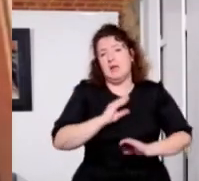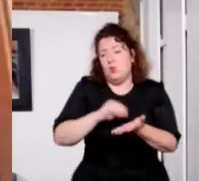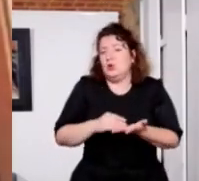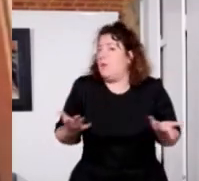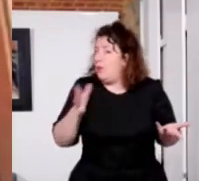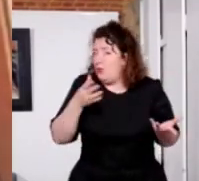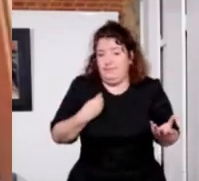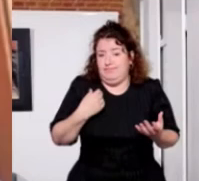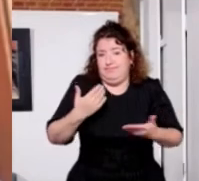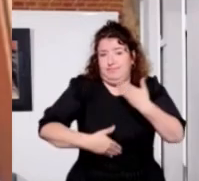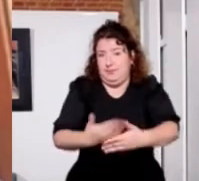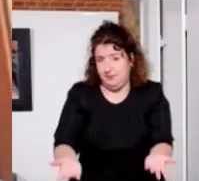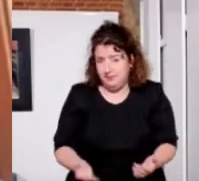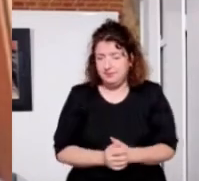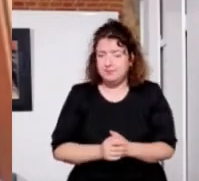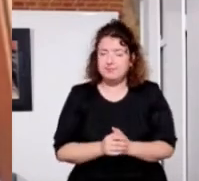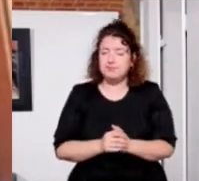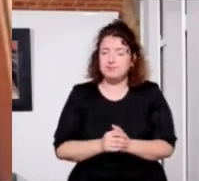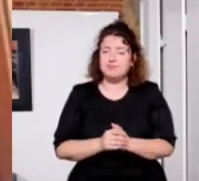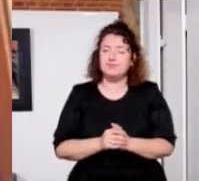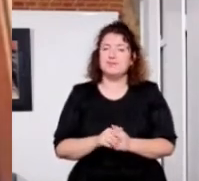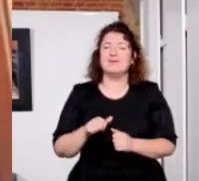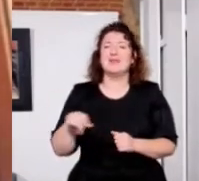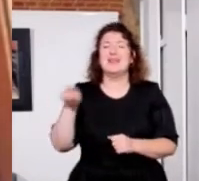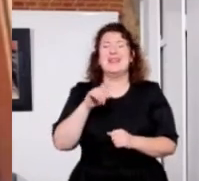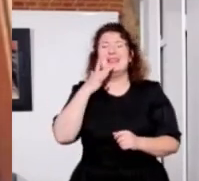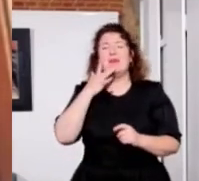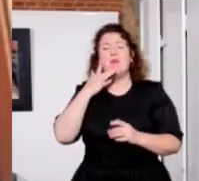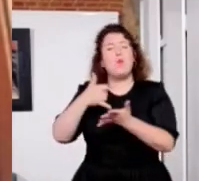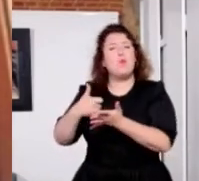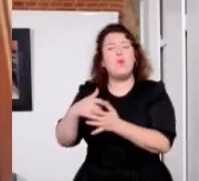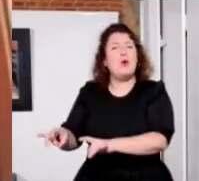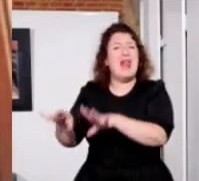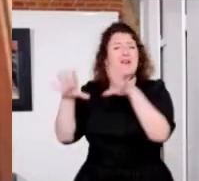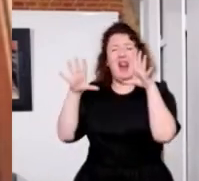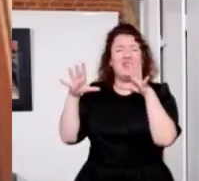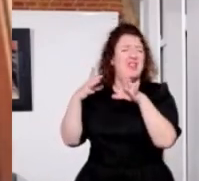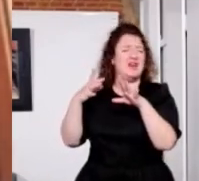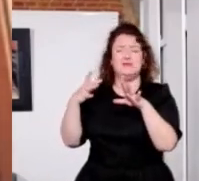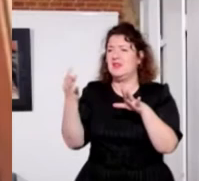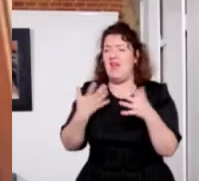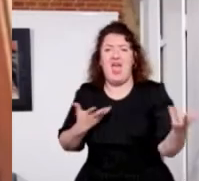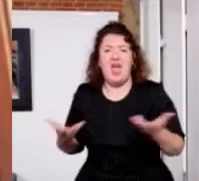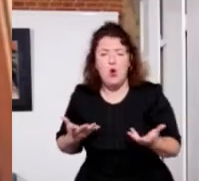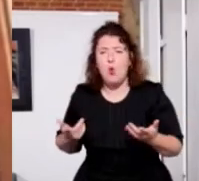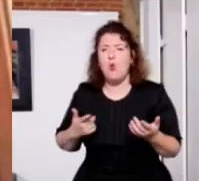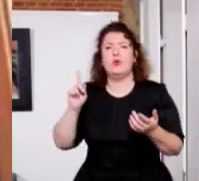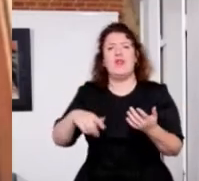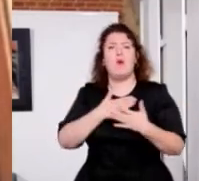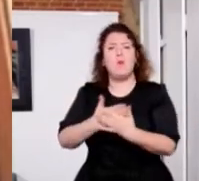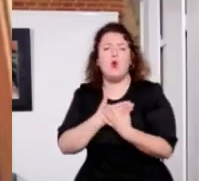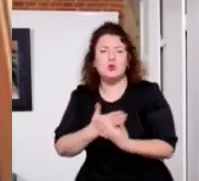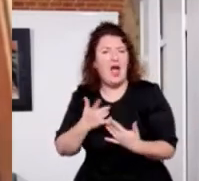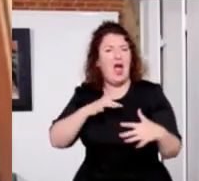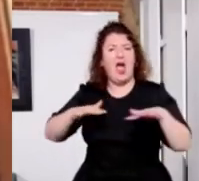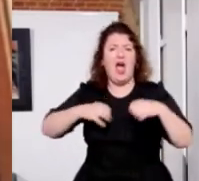El tercer sector, en entornos de alta vulnerabilidad, necesita emergencias, urgencias, voluntariado y